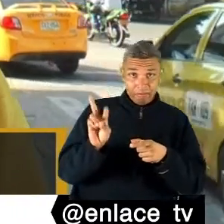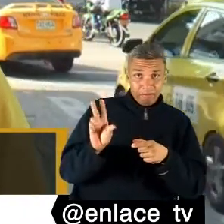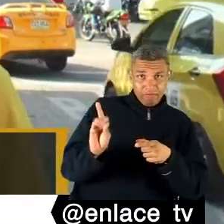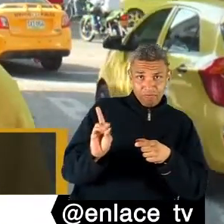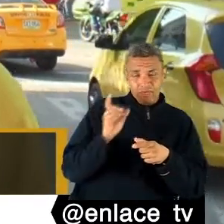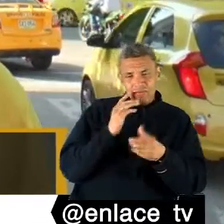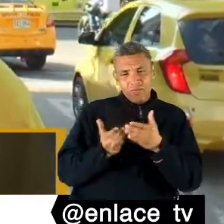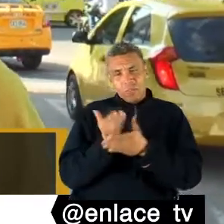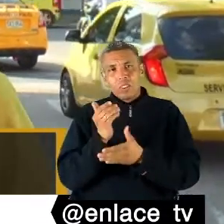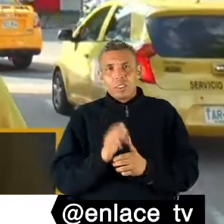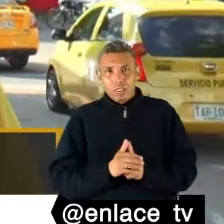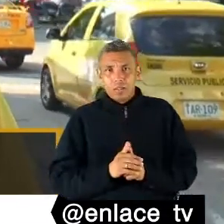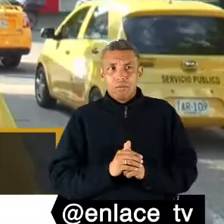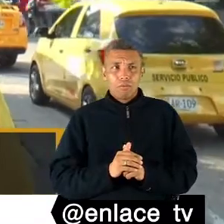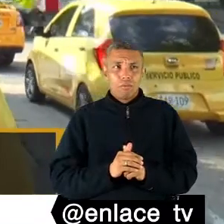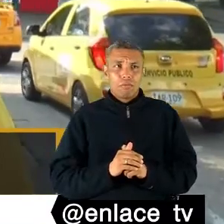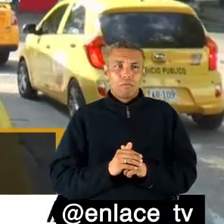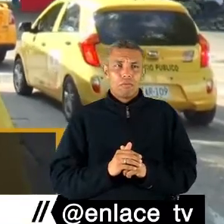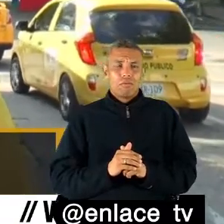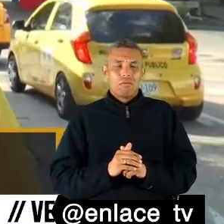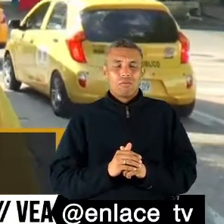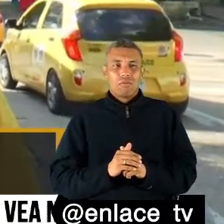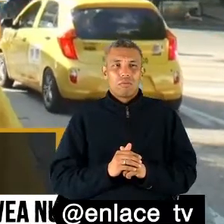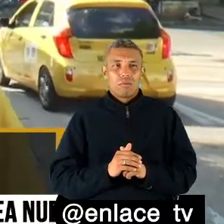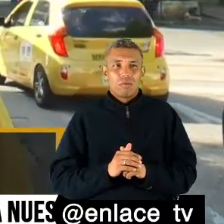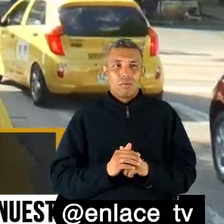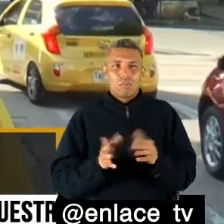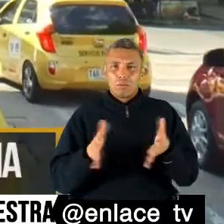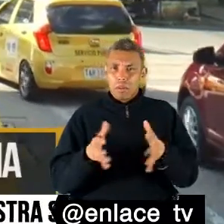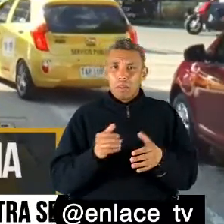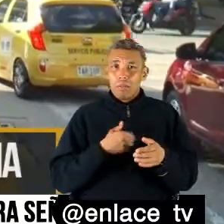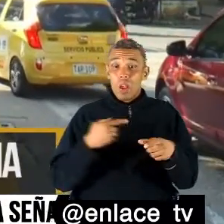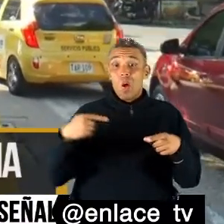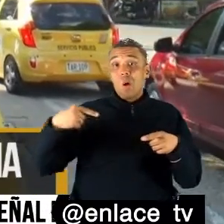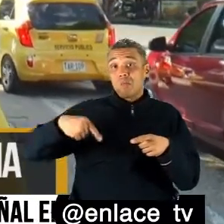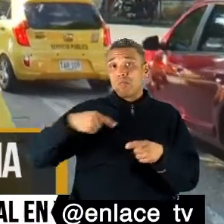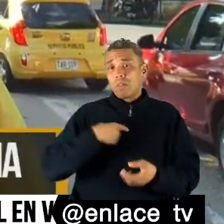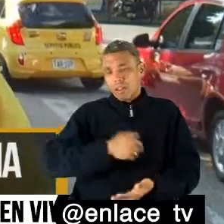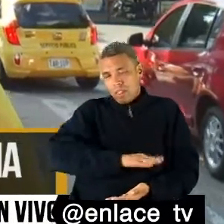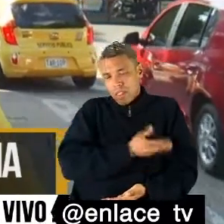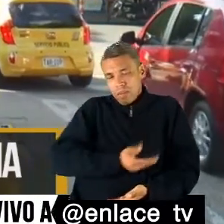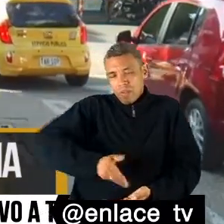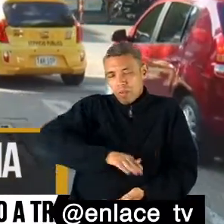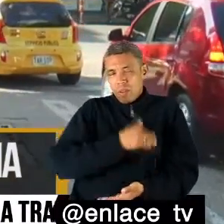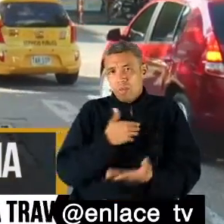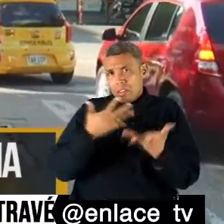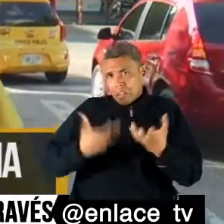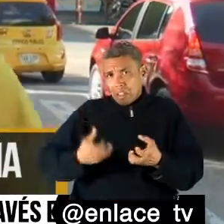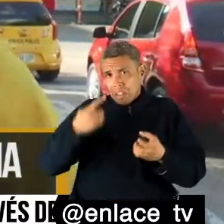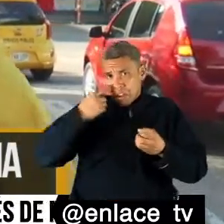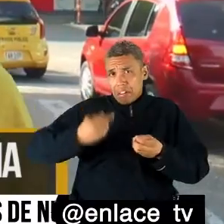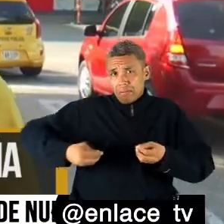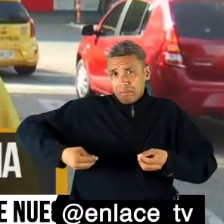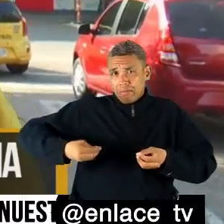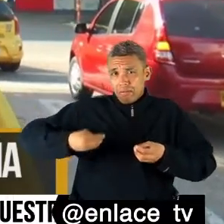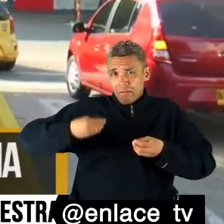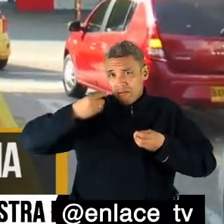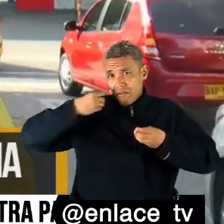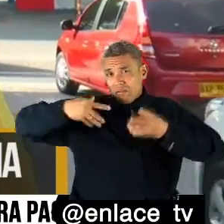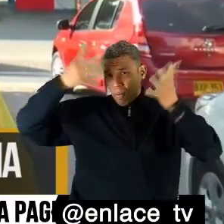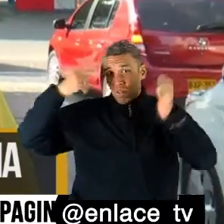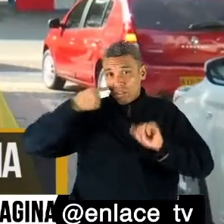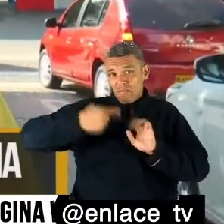se llama Glorioso Rey, es mi álbum, tengo aproximadamente como 10 canciones que quiero salir. Mis canciones han sido